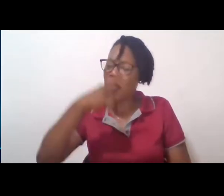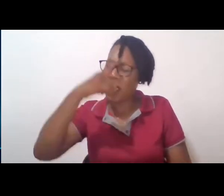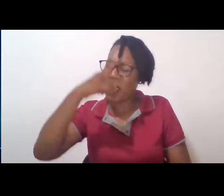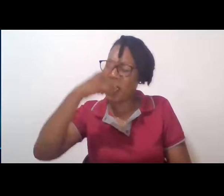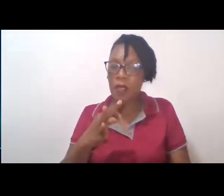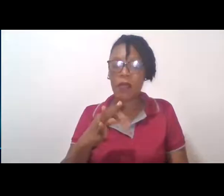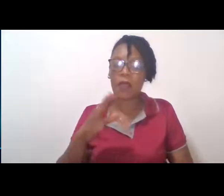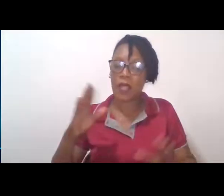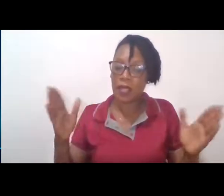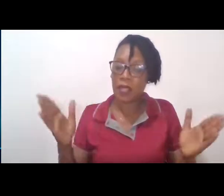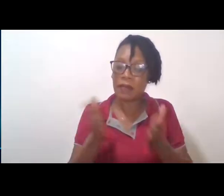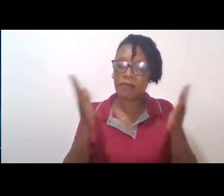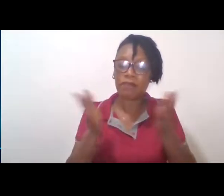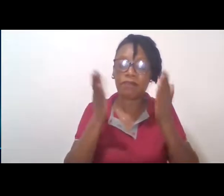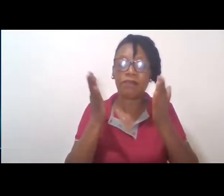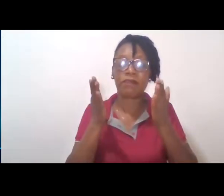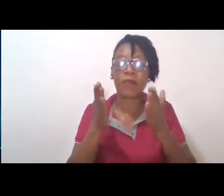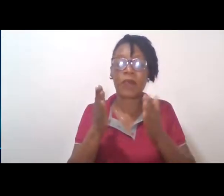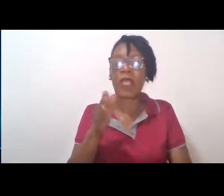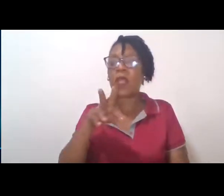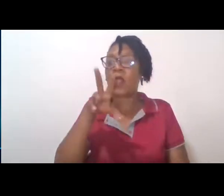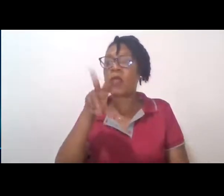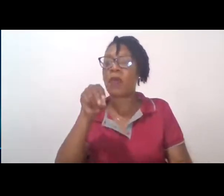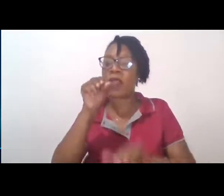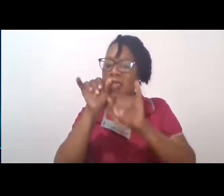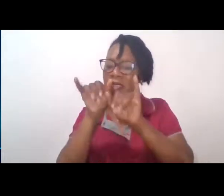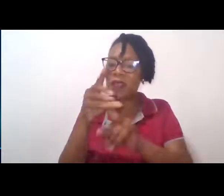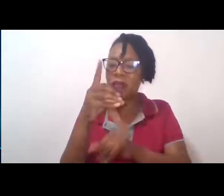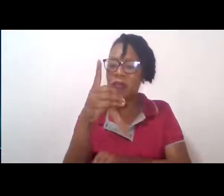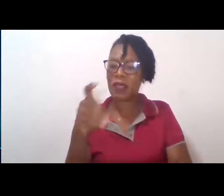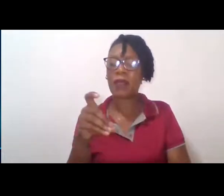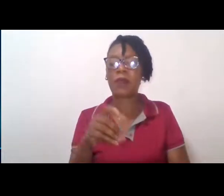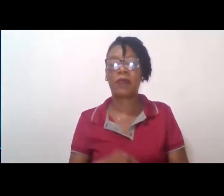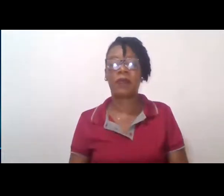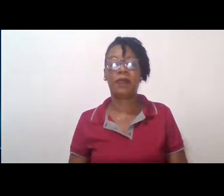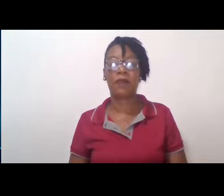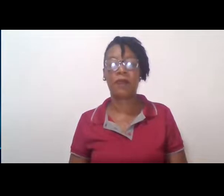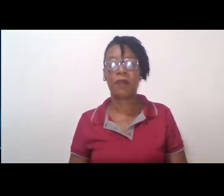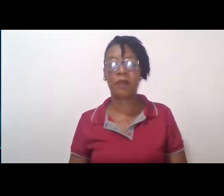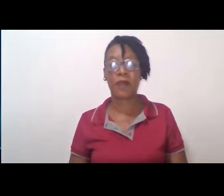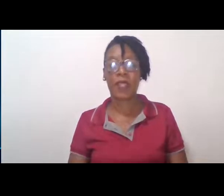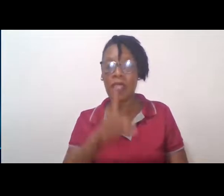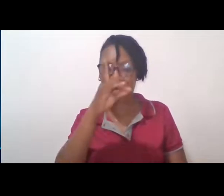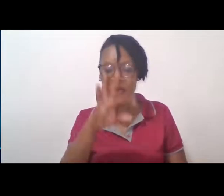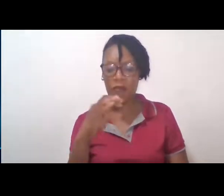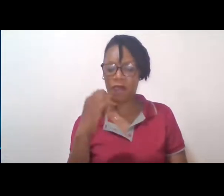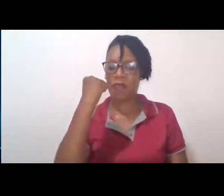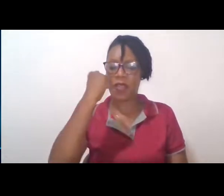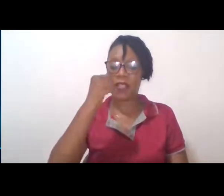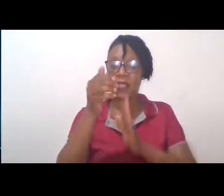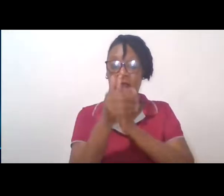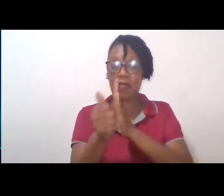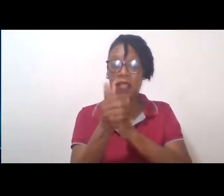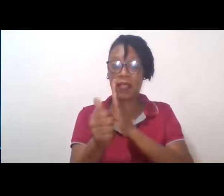en la estimulación, creo en no quedarnos con la deficiencia, creo en no quedarnos con el diagnóstico, creo en fortalecer lo que son las